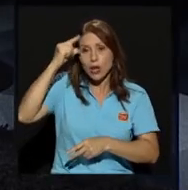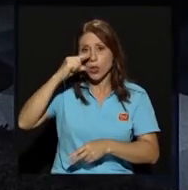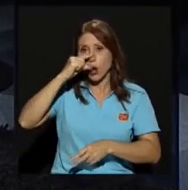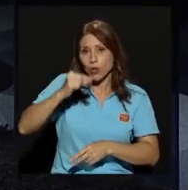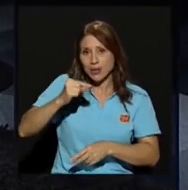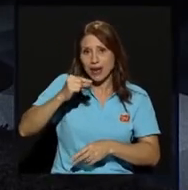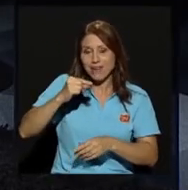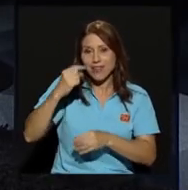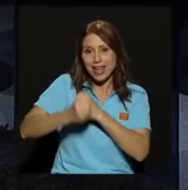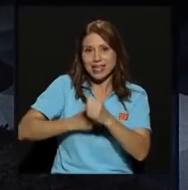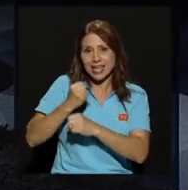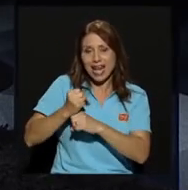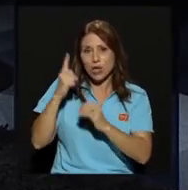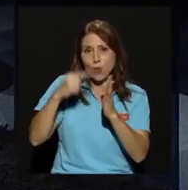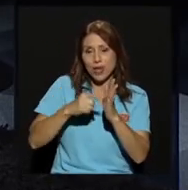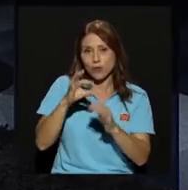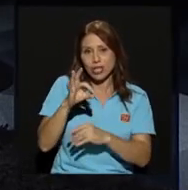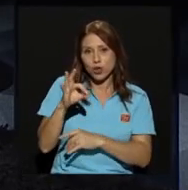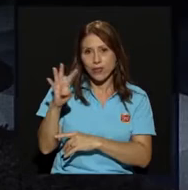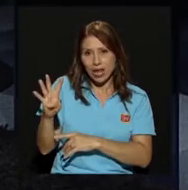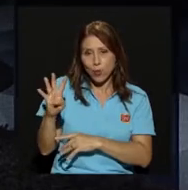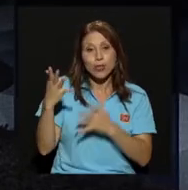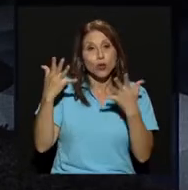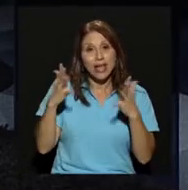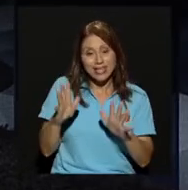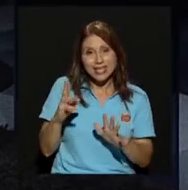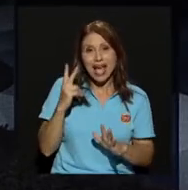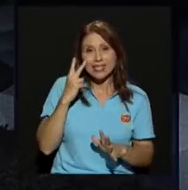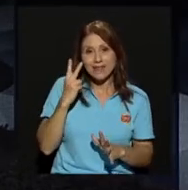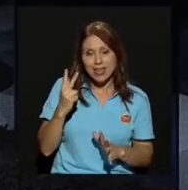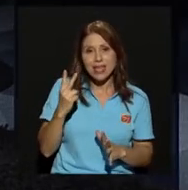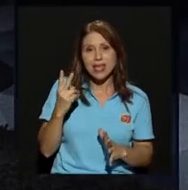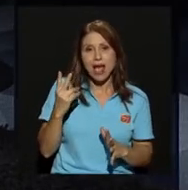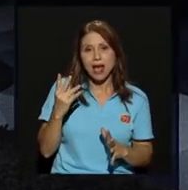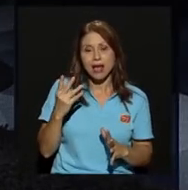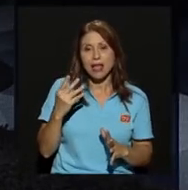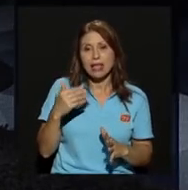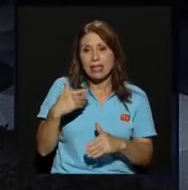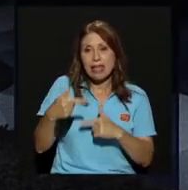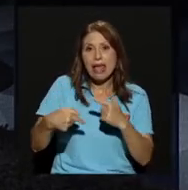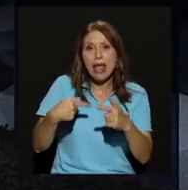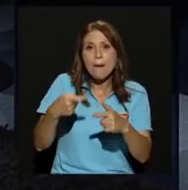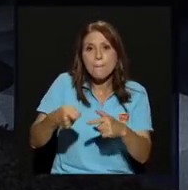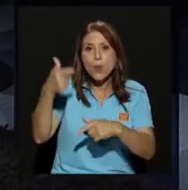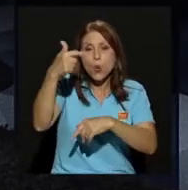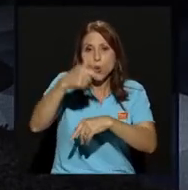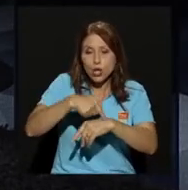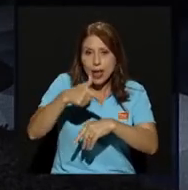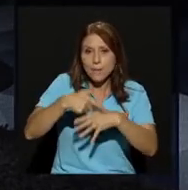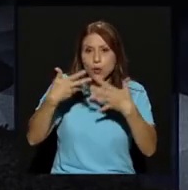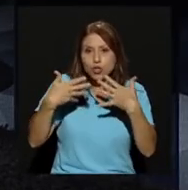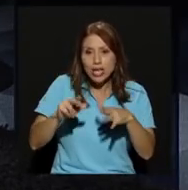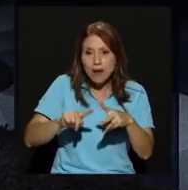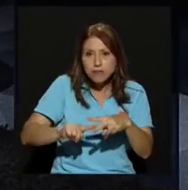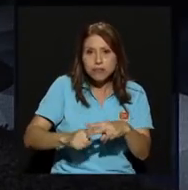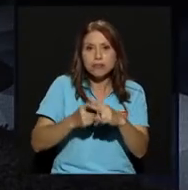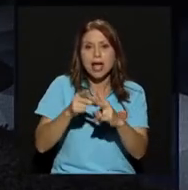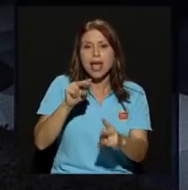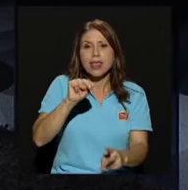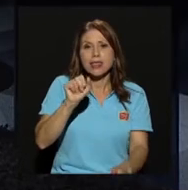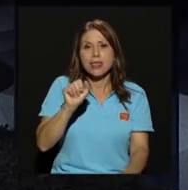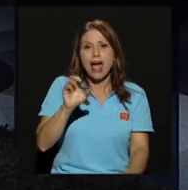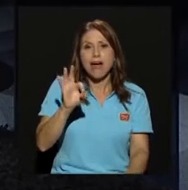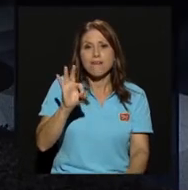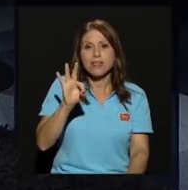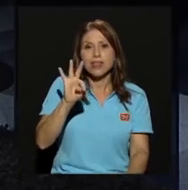94 que ya se veía que iba a entrar muy pronto en el nafta nosotros